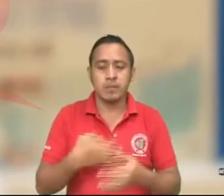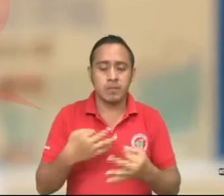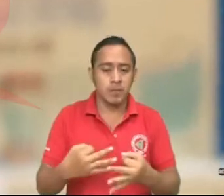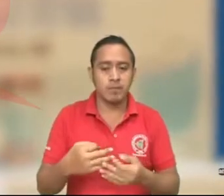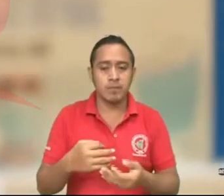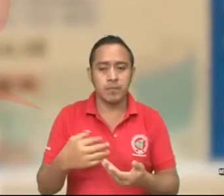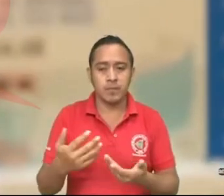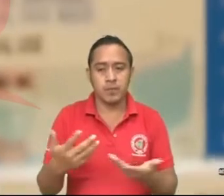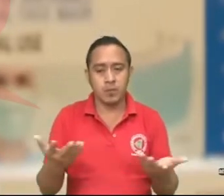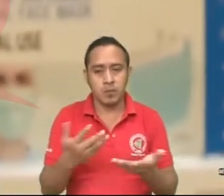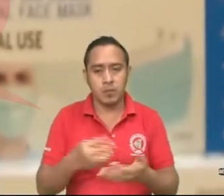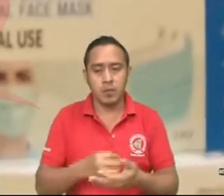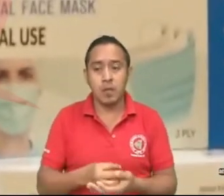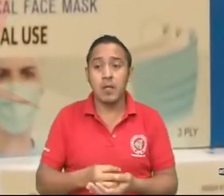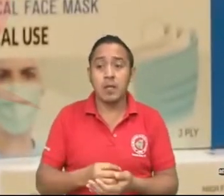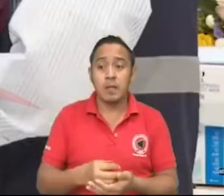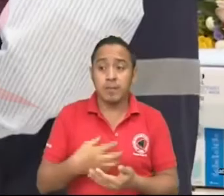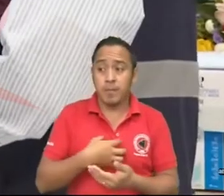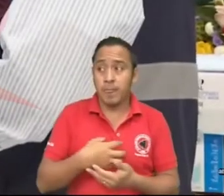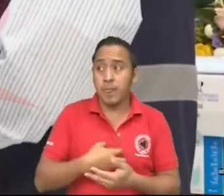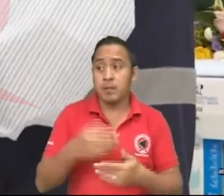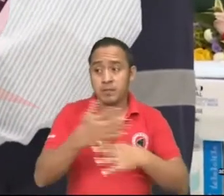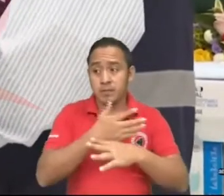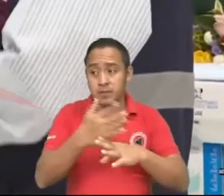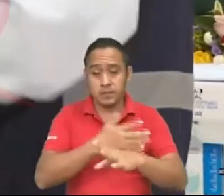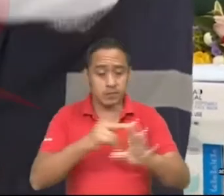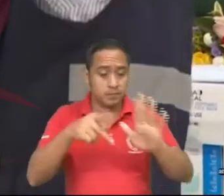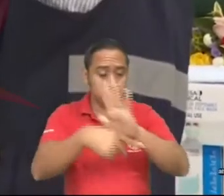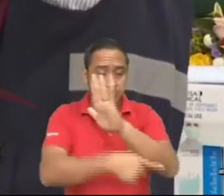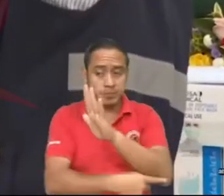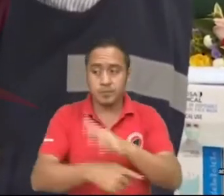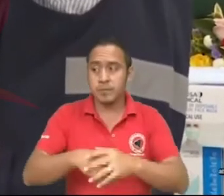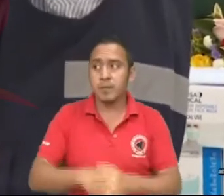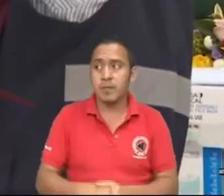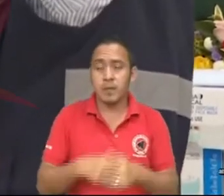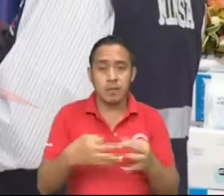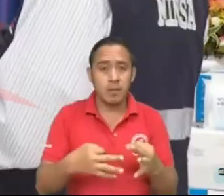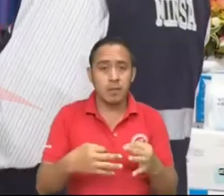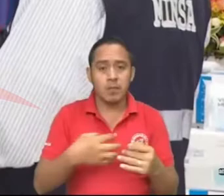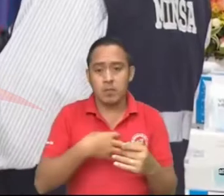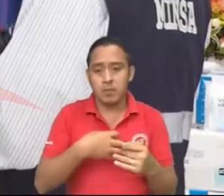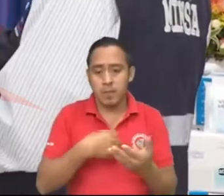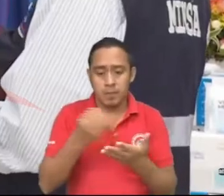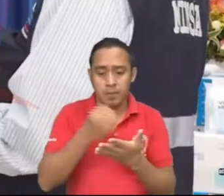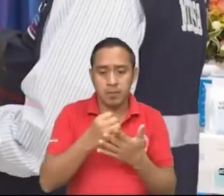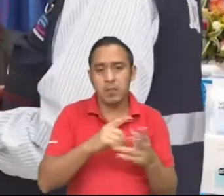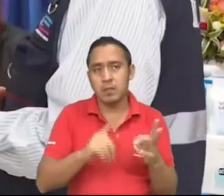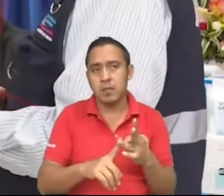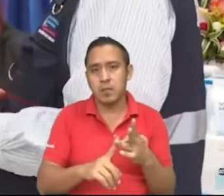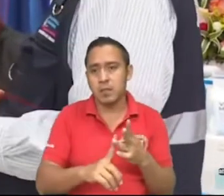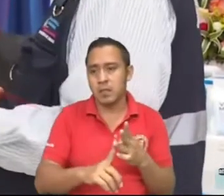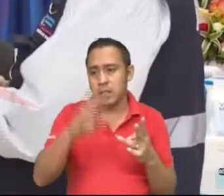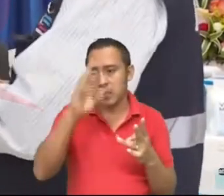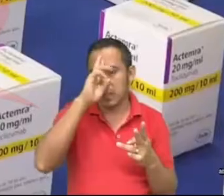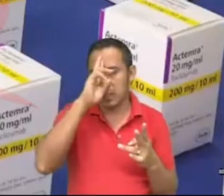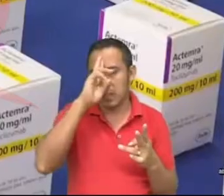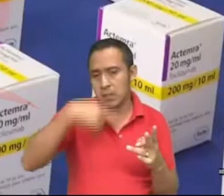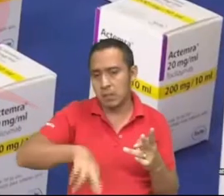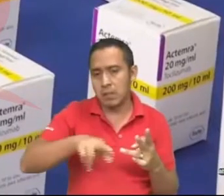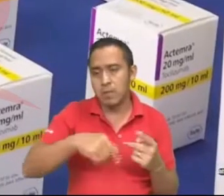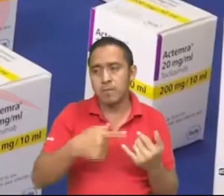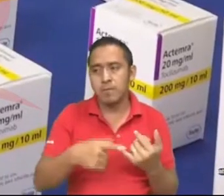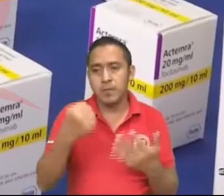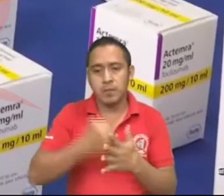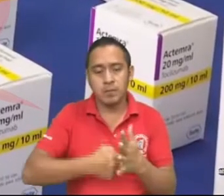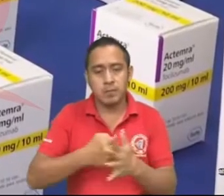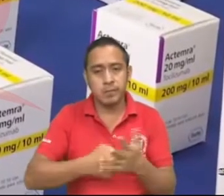diferencias políticas que pueden existir entre diferentes países, diferentes ideológicas, diferentes religiones, eso no importa. Es una